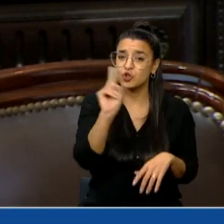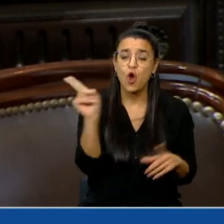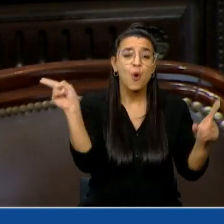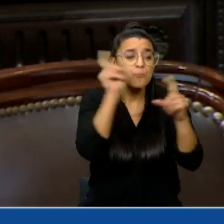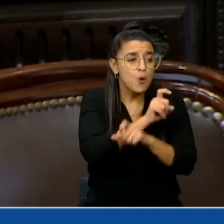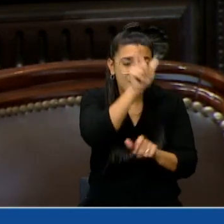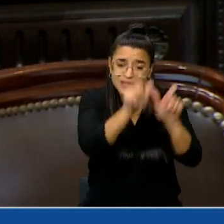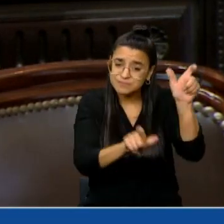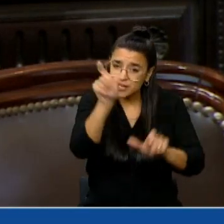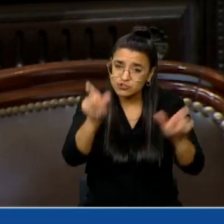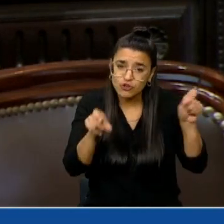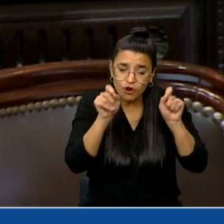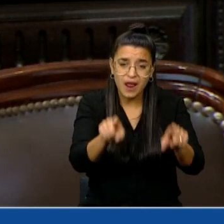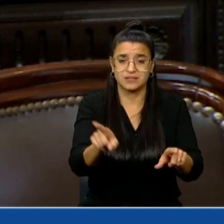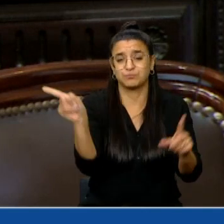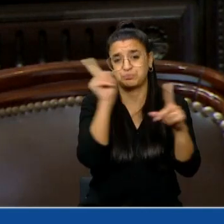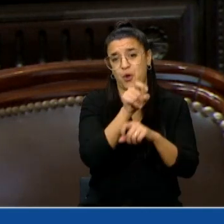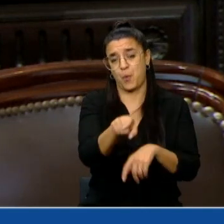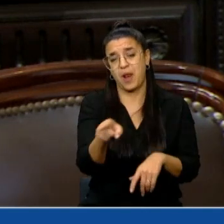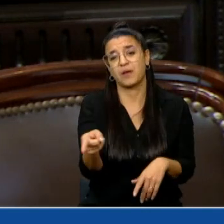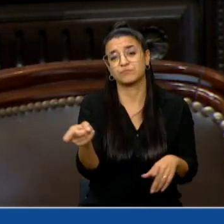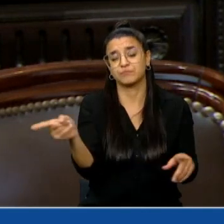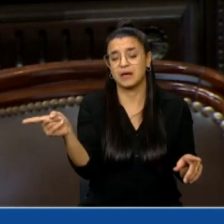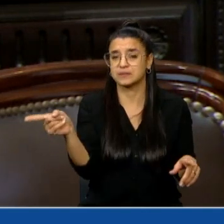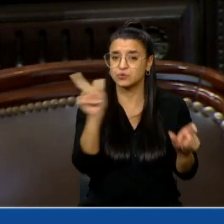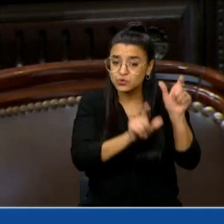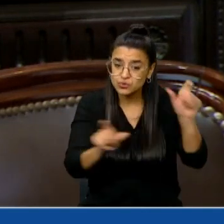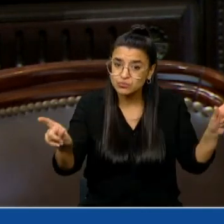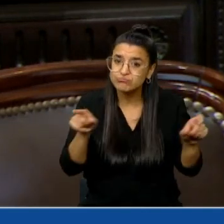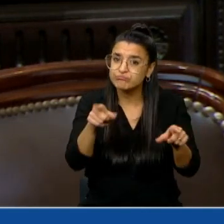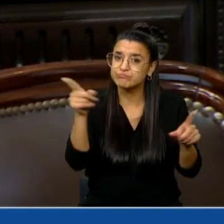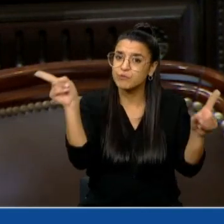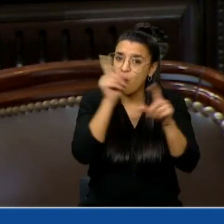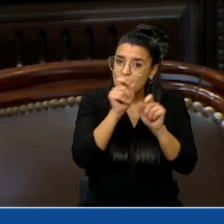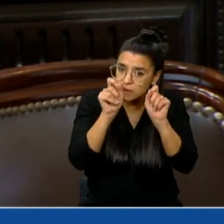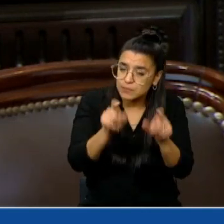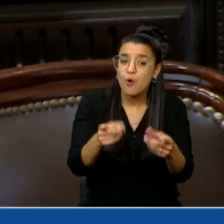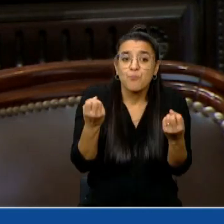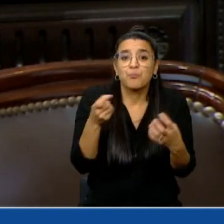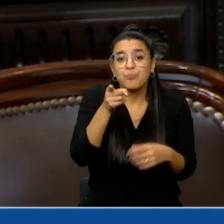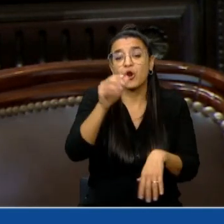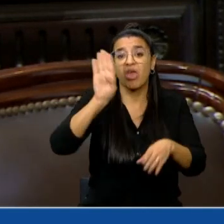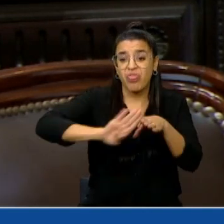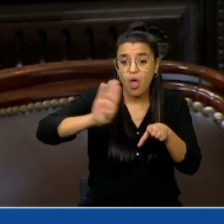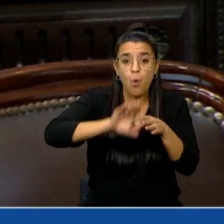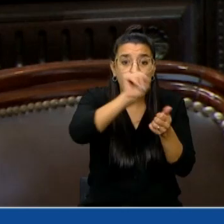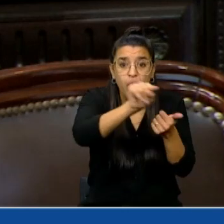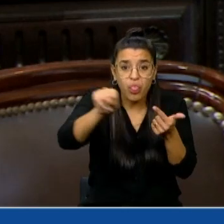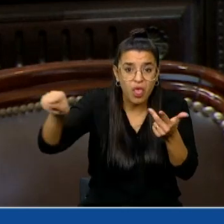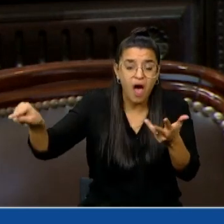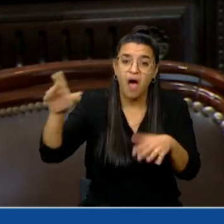los ciudadanos. Es un problema de los ciudadanos porque sobre ellos recae deuda y